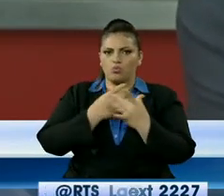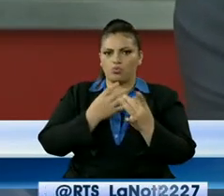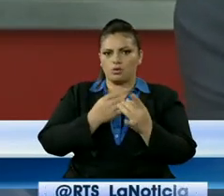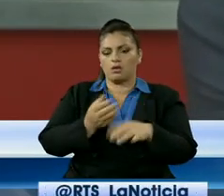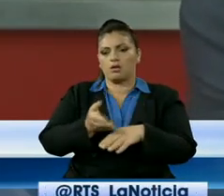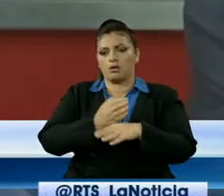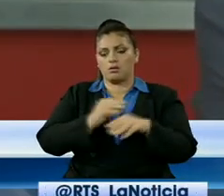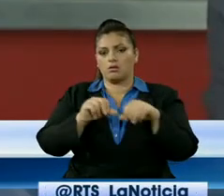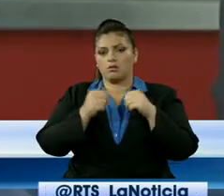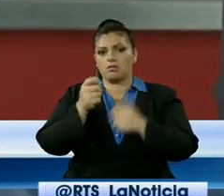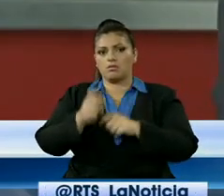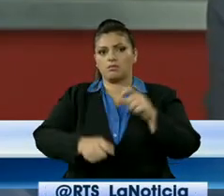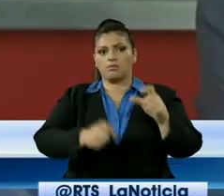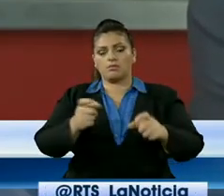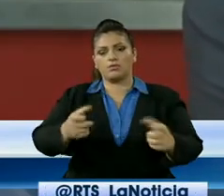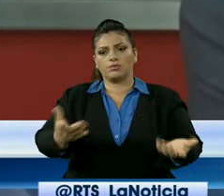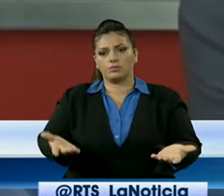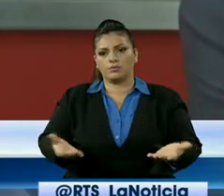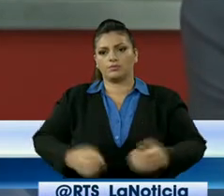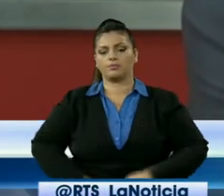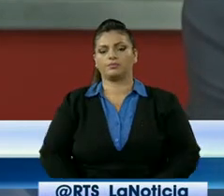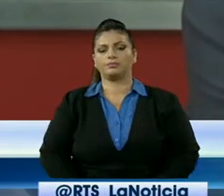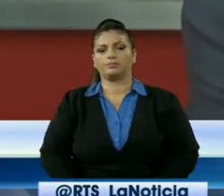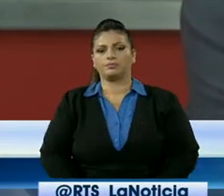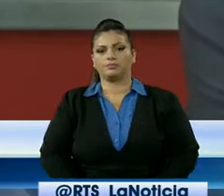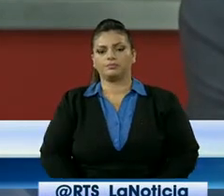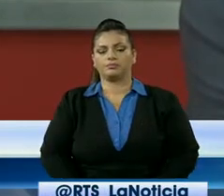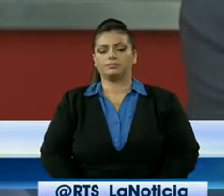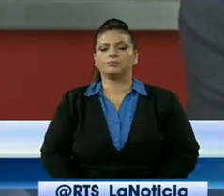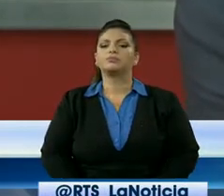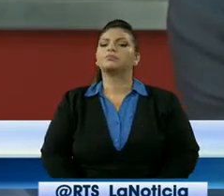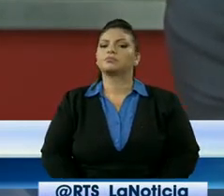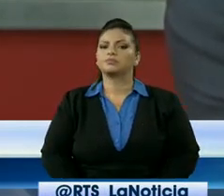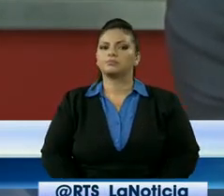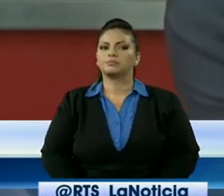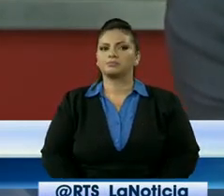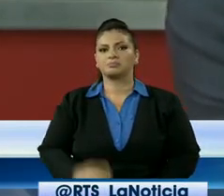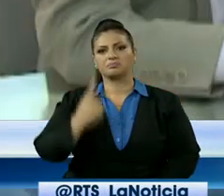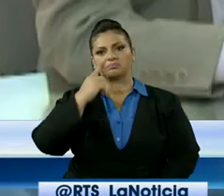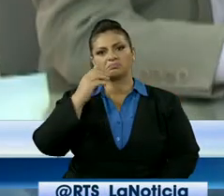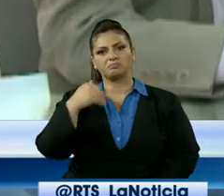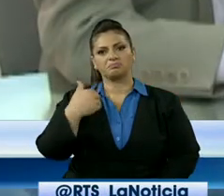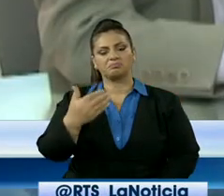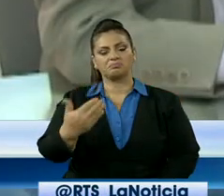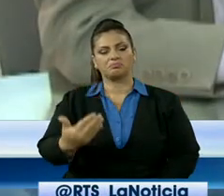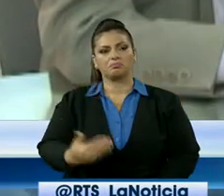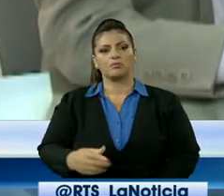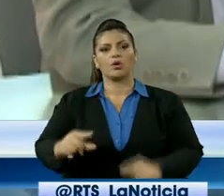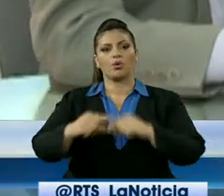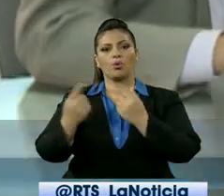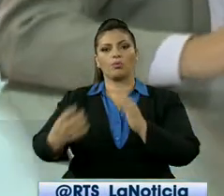nacionales se repite a escala provincial, puede ser que la oposición tenga mayoría. Informo Javier Gallo.